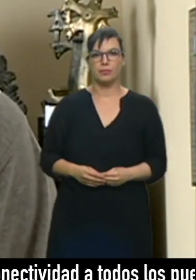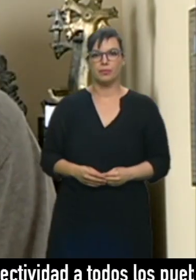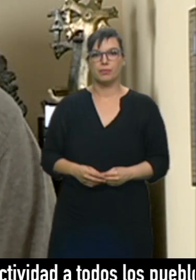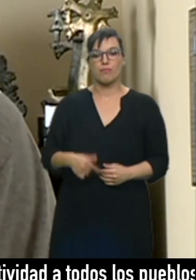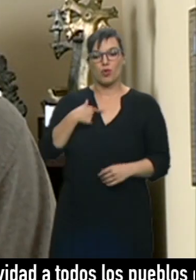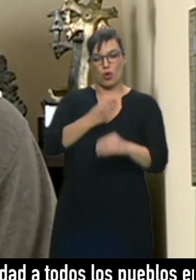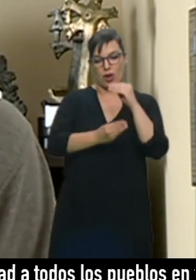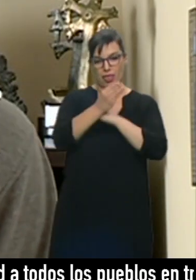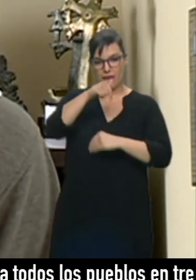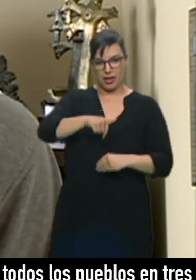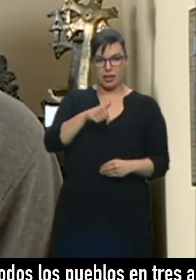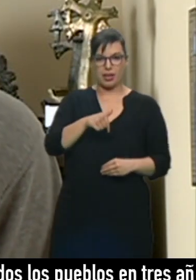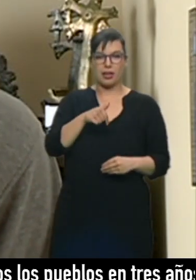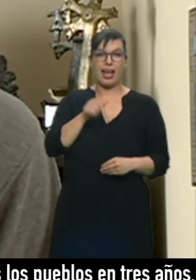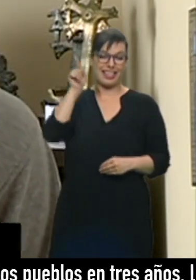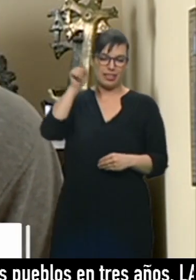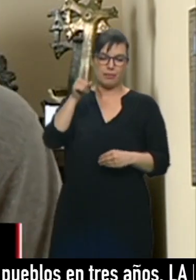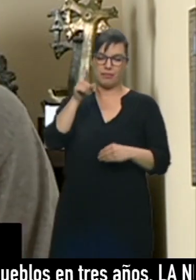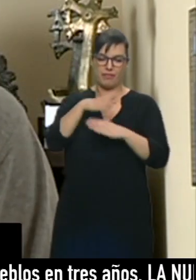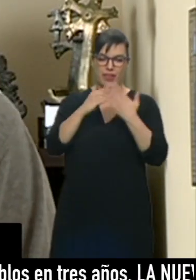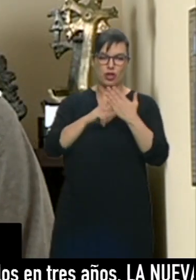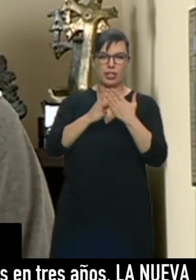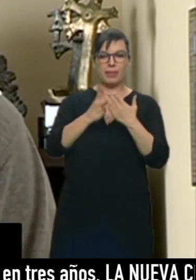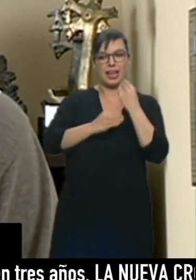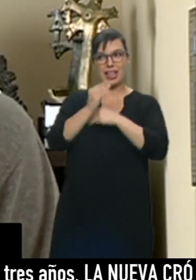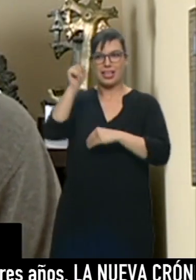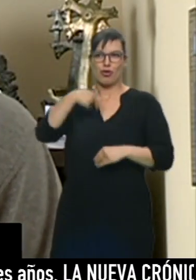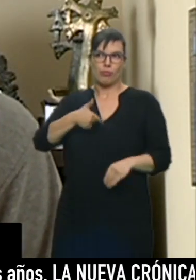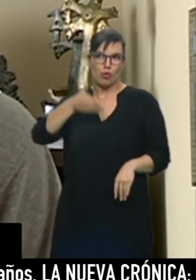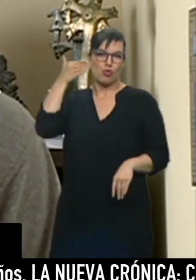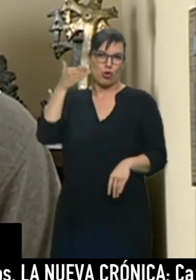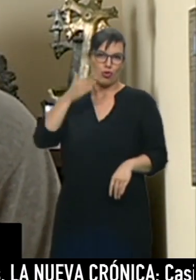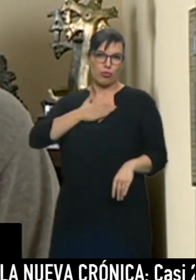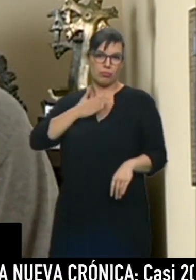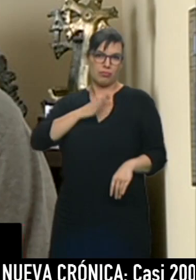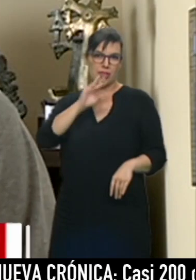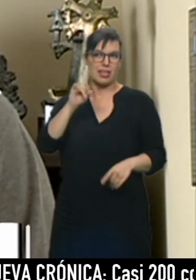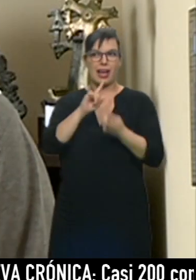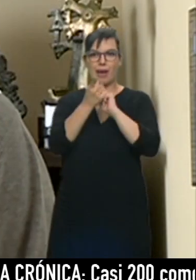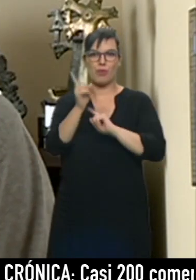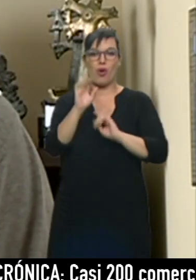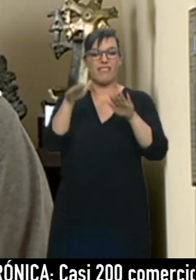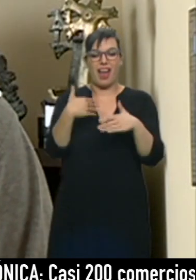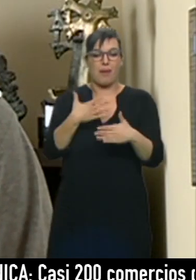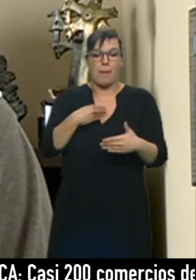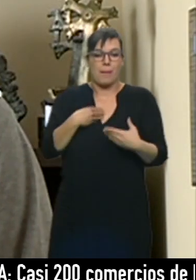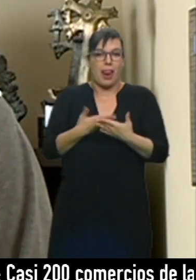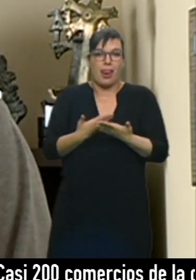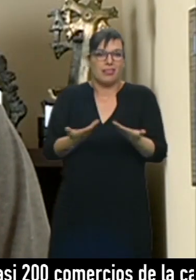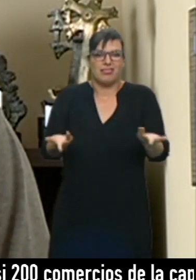Nací allí, me siento orgulloso de ser de allí y nada lo va a cambiar. Al final que hago lo que te dije, es un papel que,